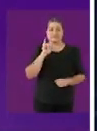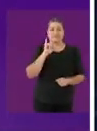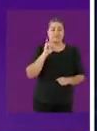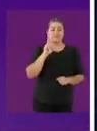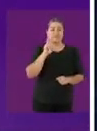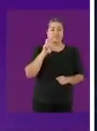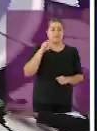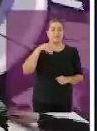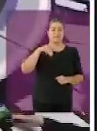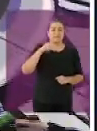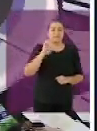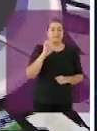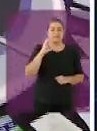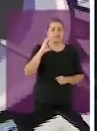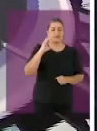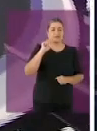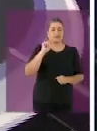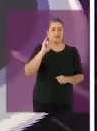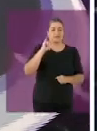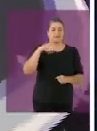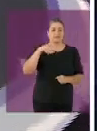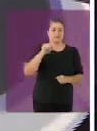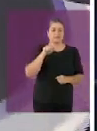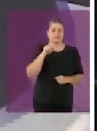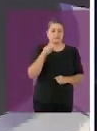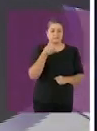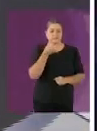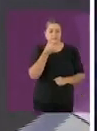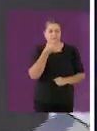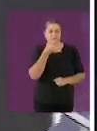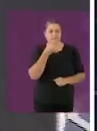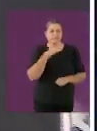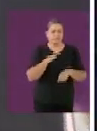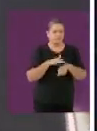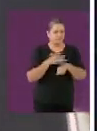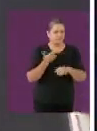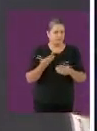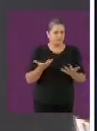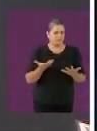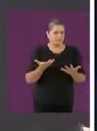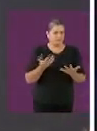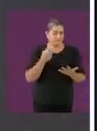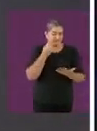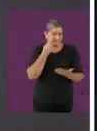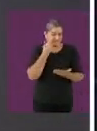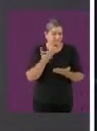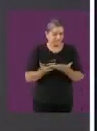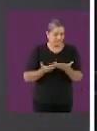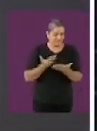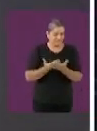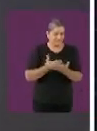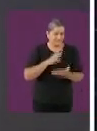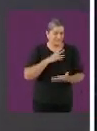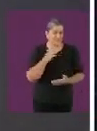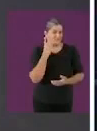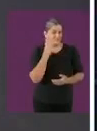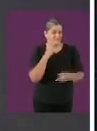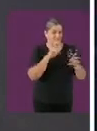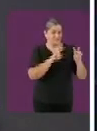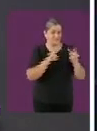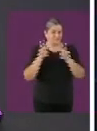vea por redes sociales los dos siguientes debates hasta Coahuila salió a relucir ahí sí efectivamente en una negociación de la